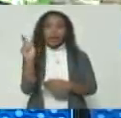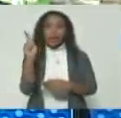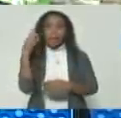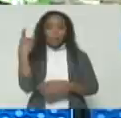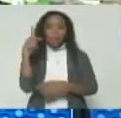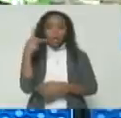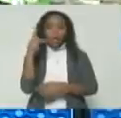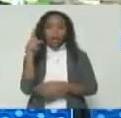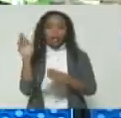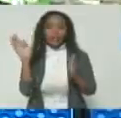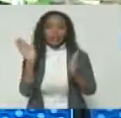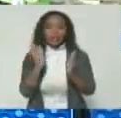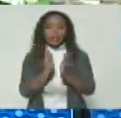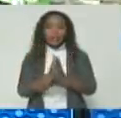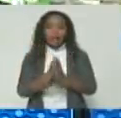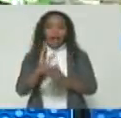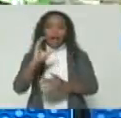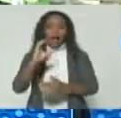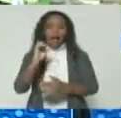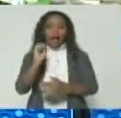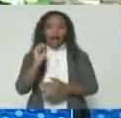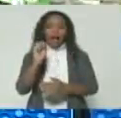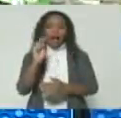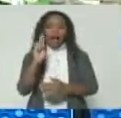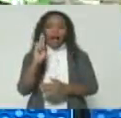parroquia San Carlos de Asturias,